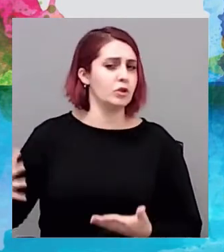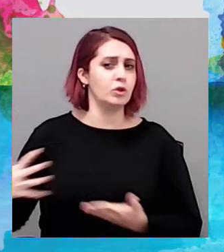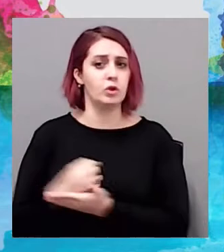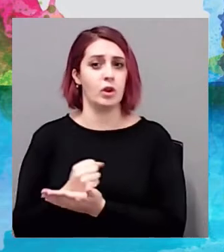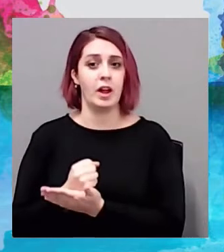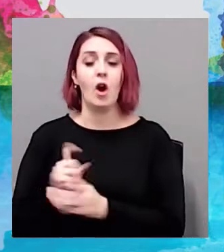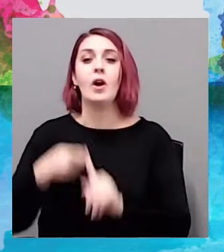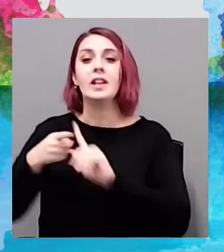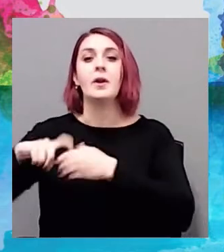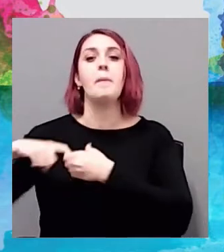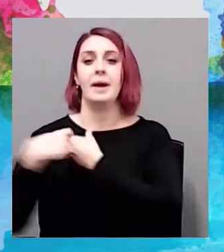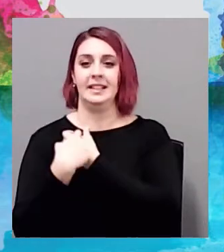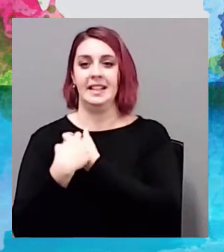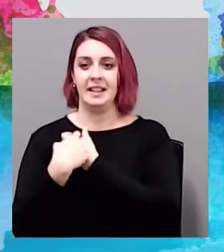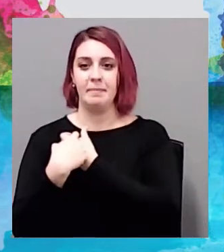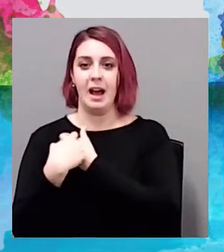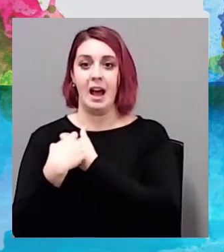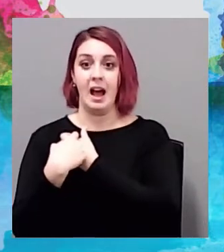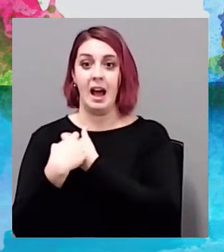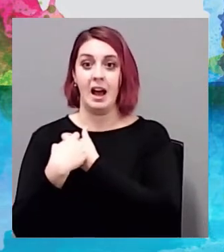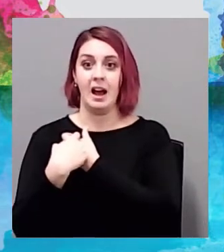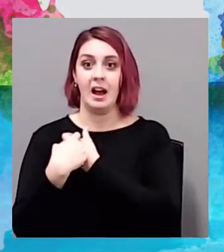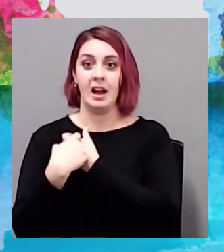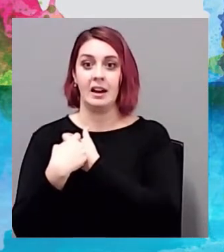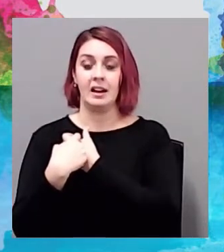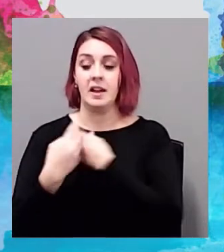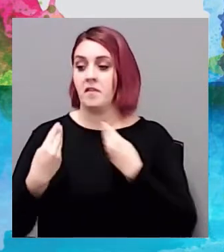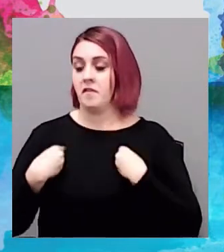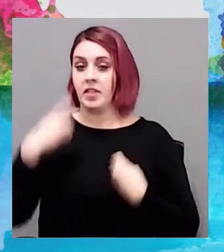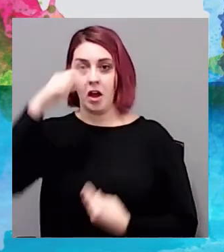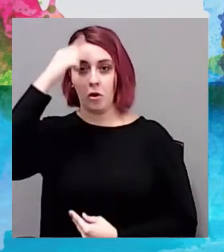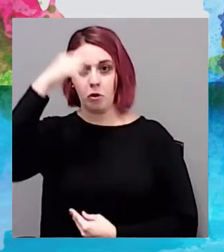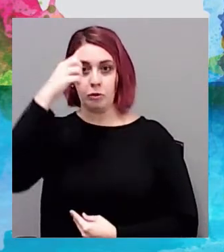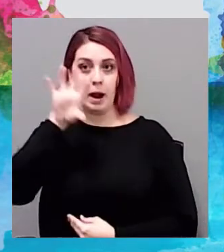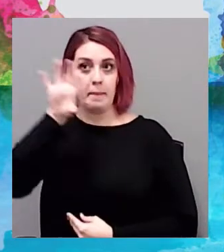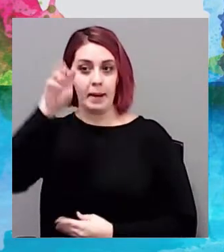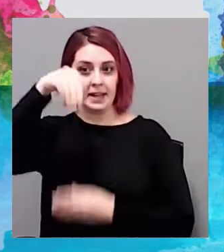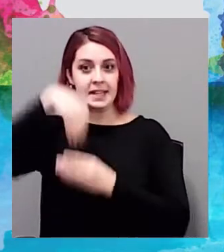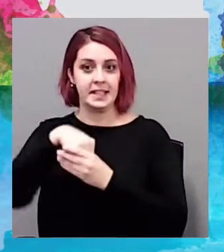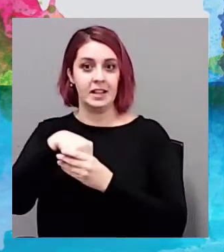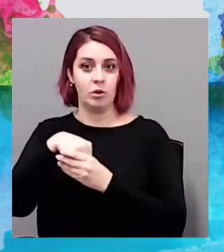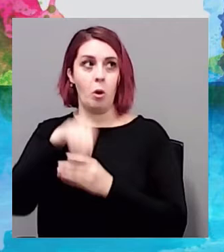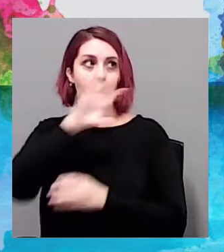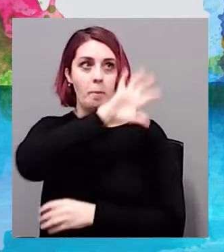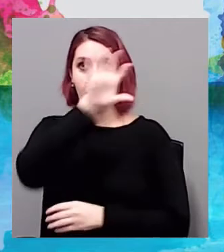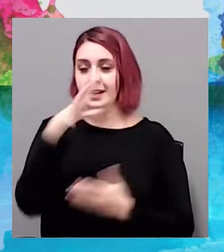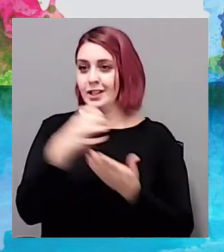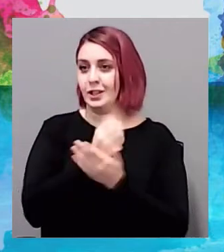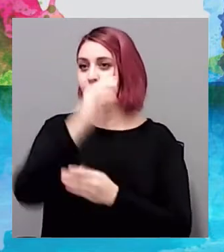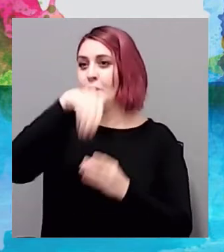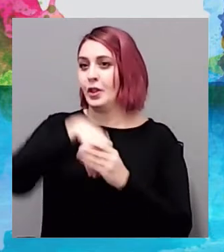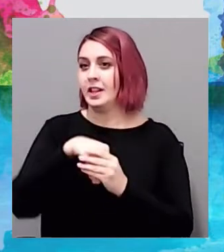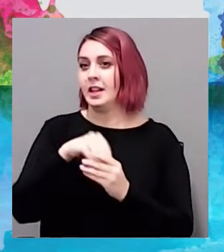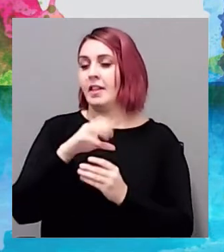participar a la vez en la vida cultural de un país, de todos los países que pertenecen a la ONU, por